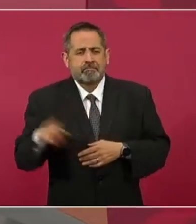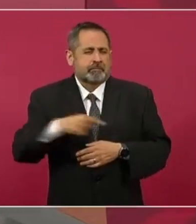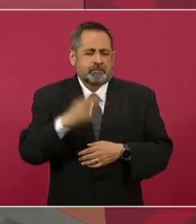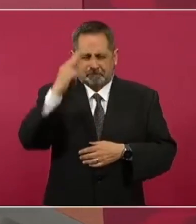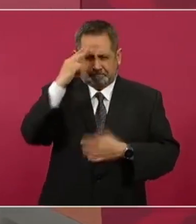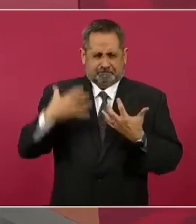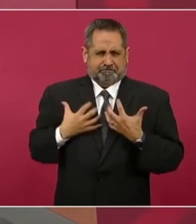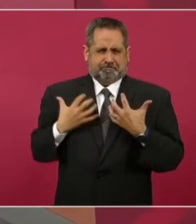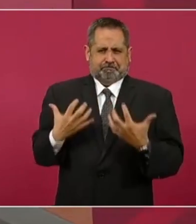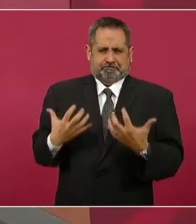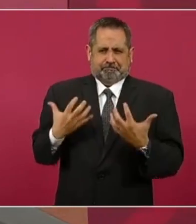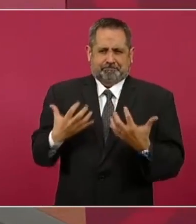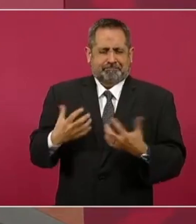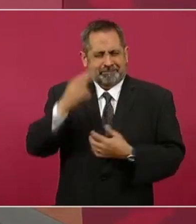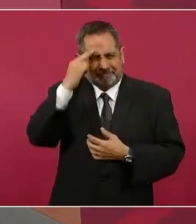chichona.